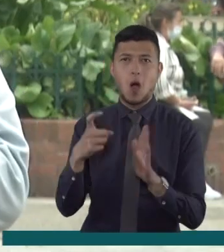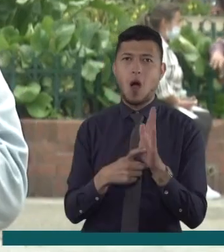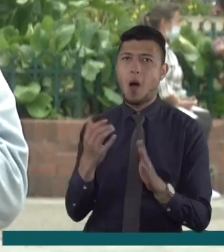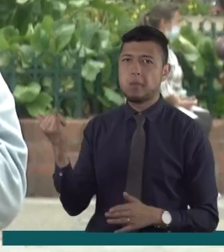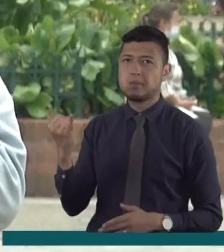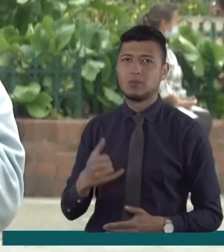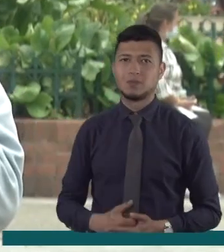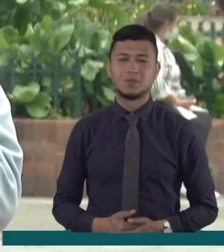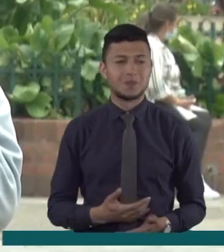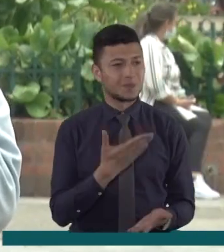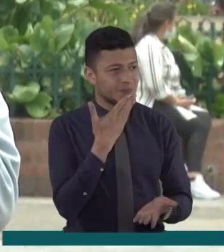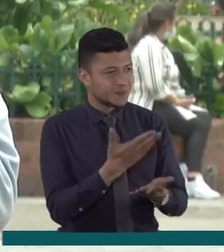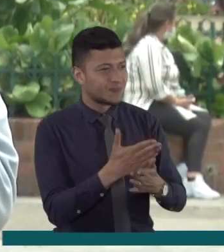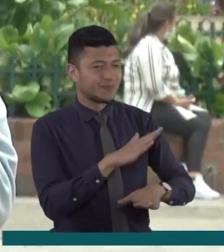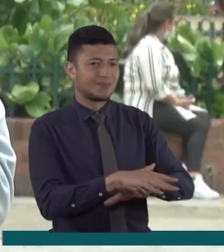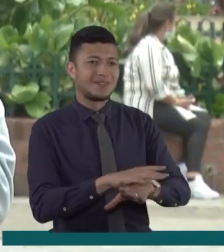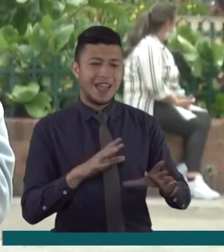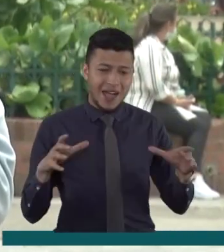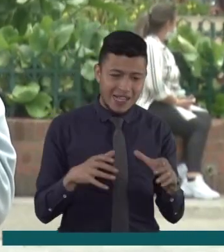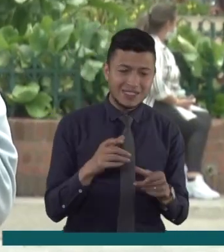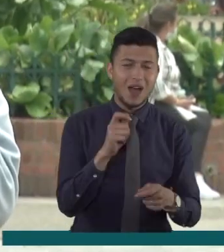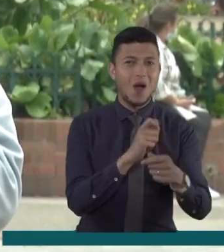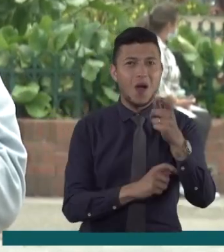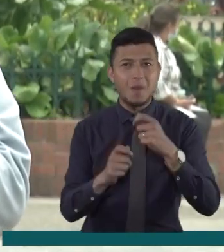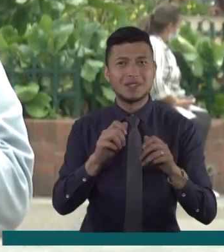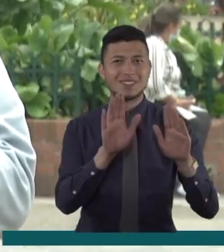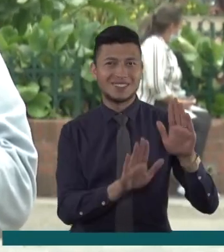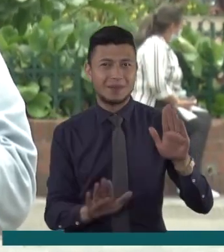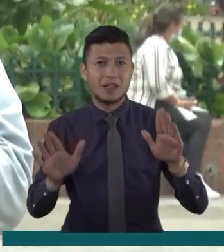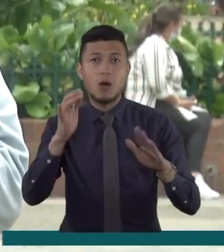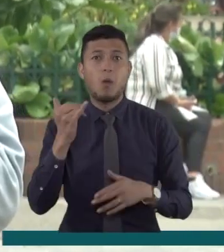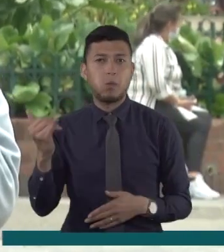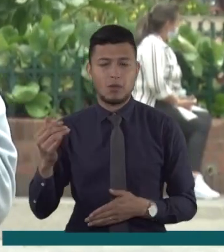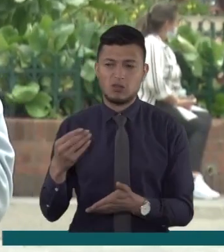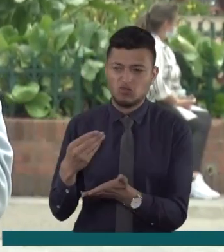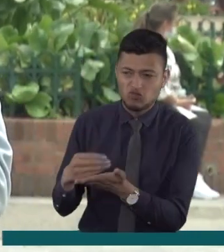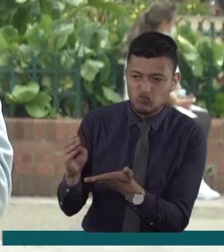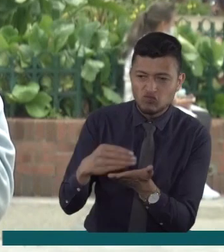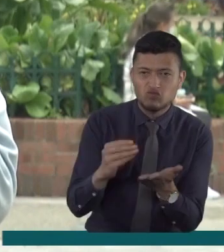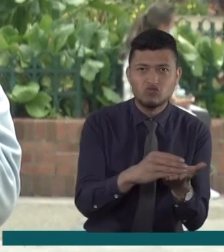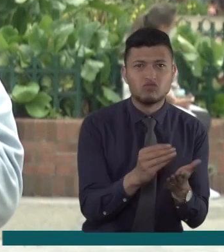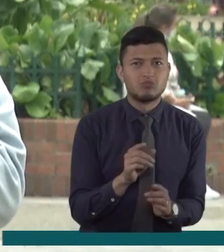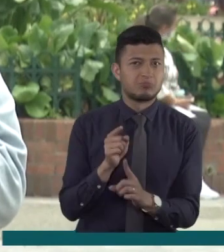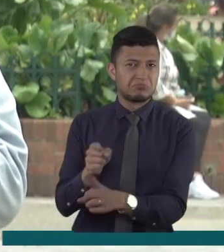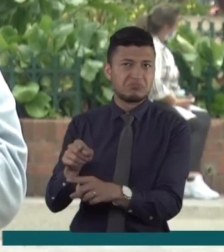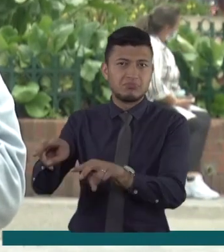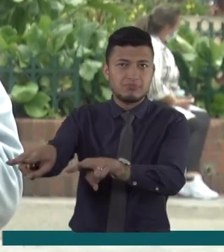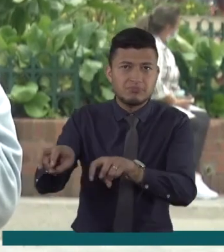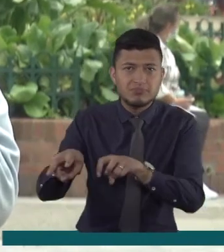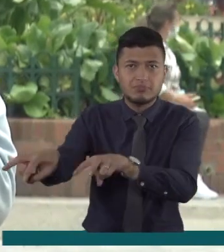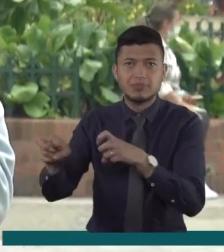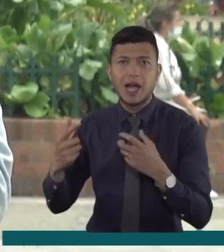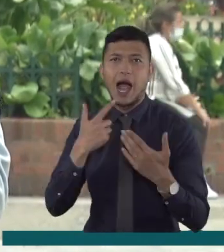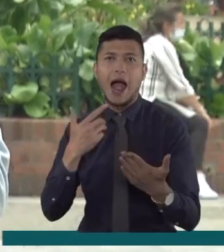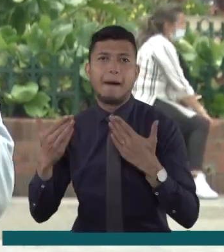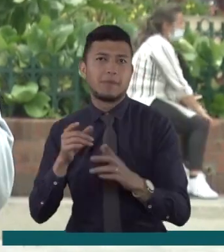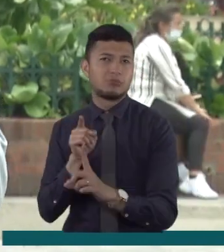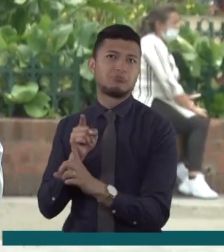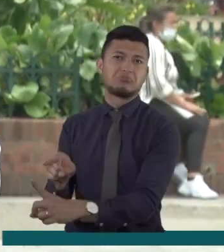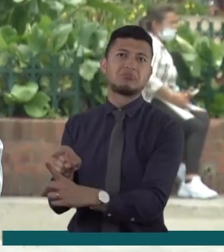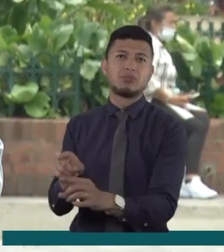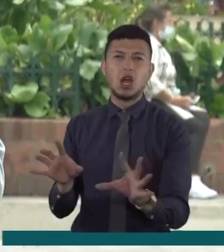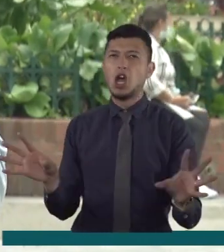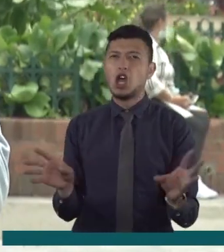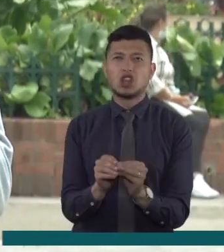Buenas tardes a través de la agencia de comercialización del departamento se comprarán directamente las cosechas a los campesinos